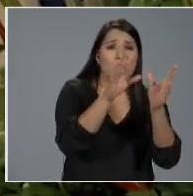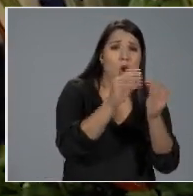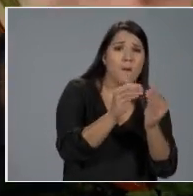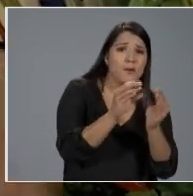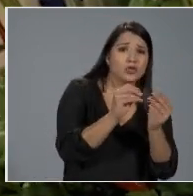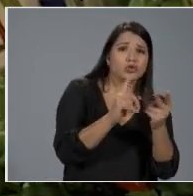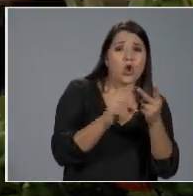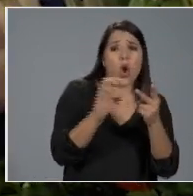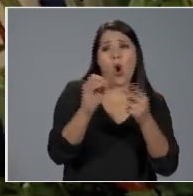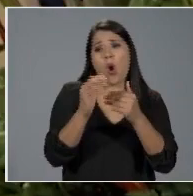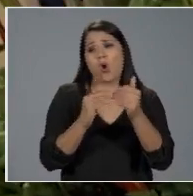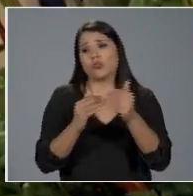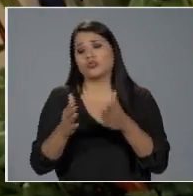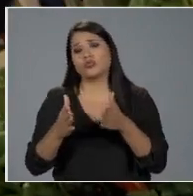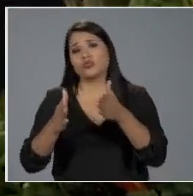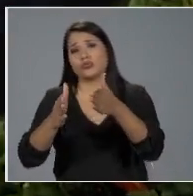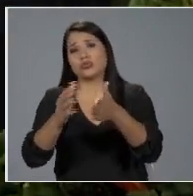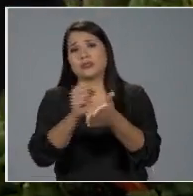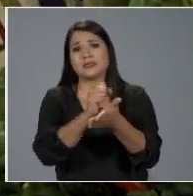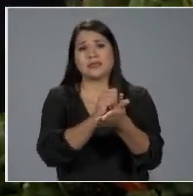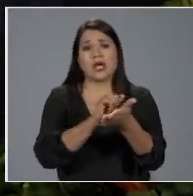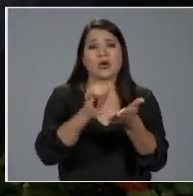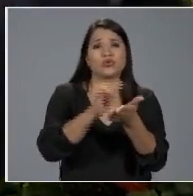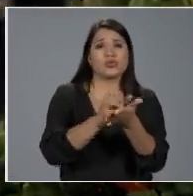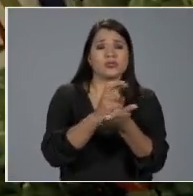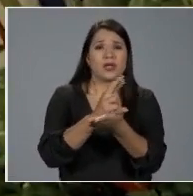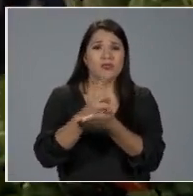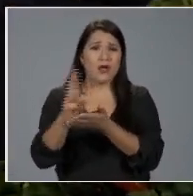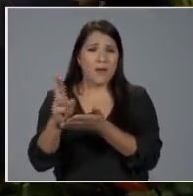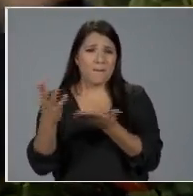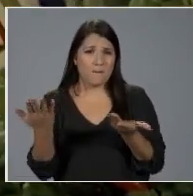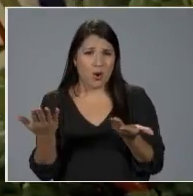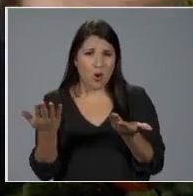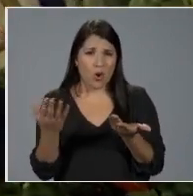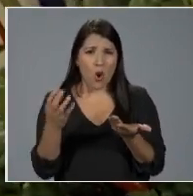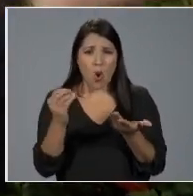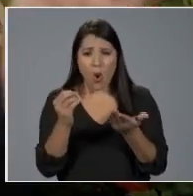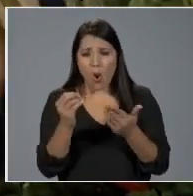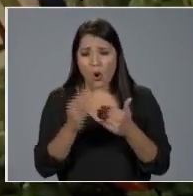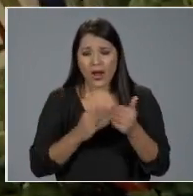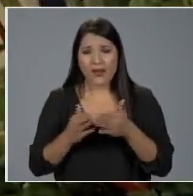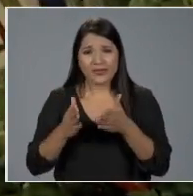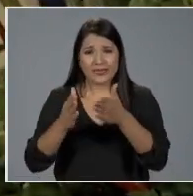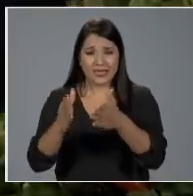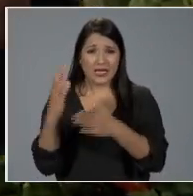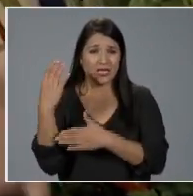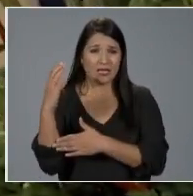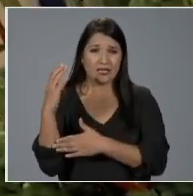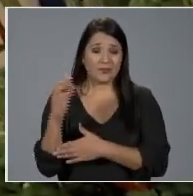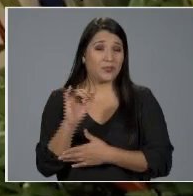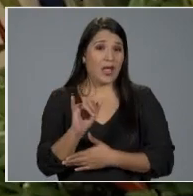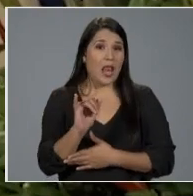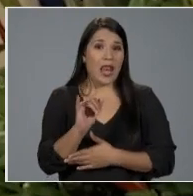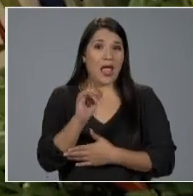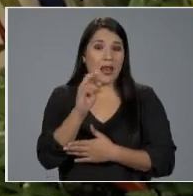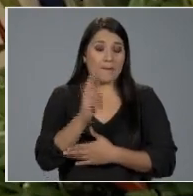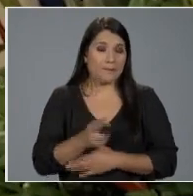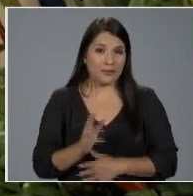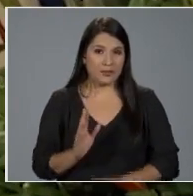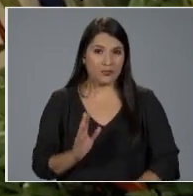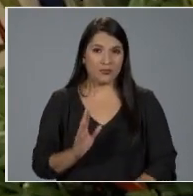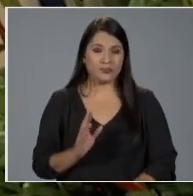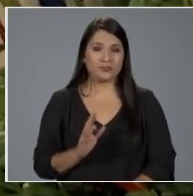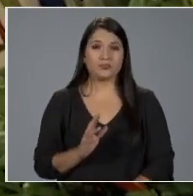o de una carretera San José-San Ramón o una carretera más pequeña con Cartago. Ahí hubo la misma circunvalación, hubo